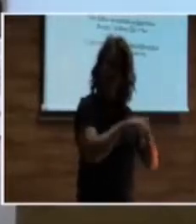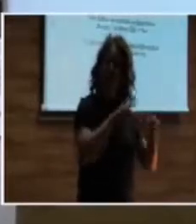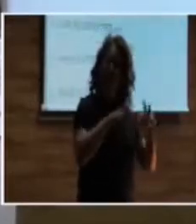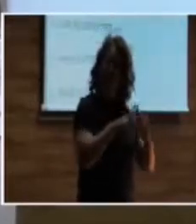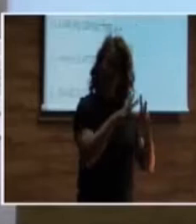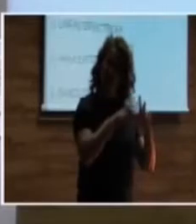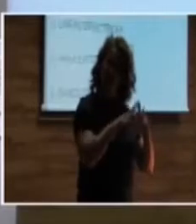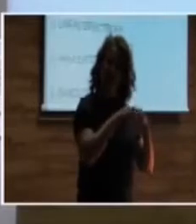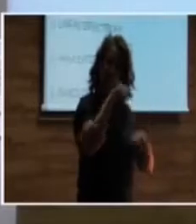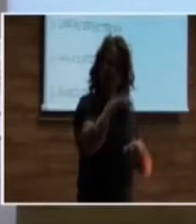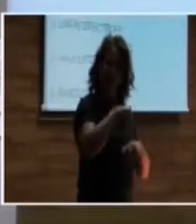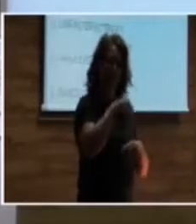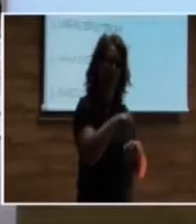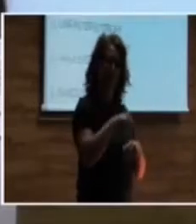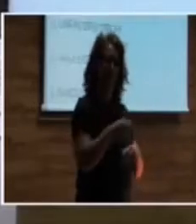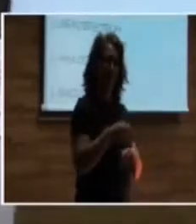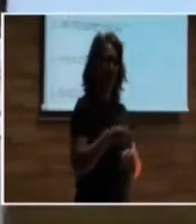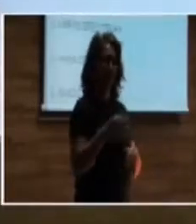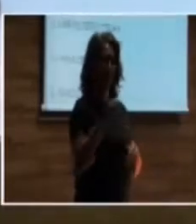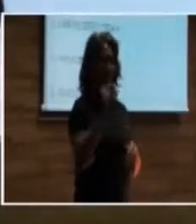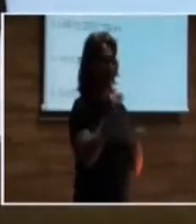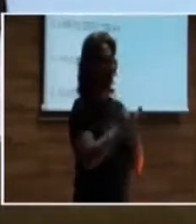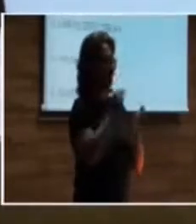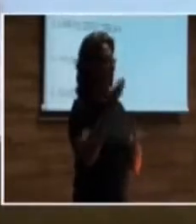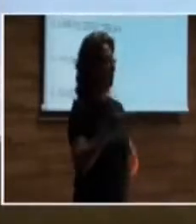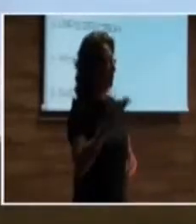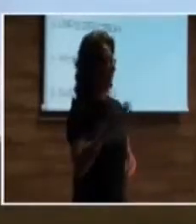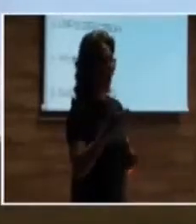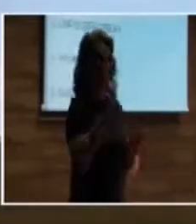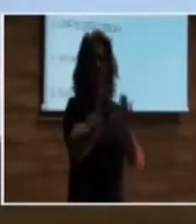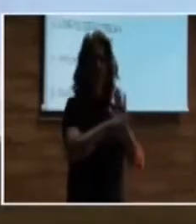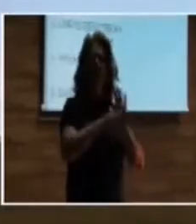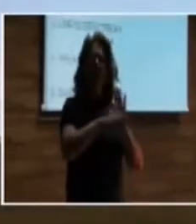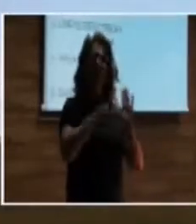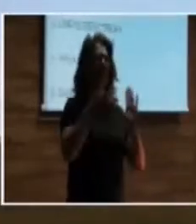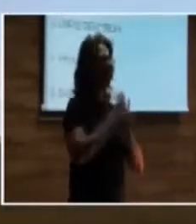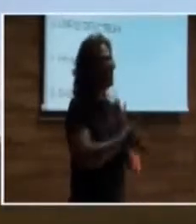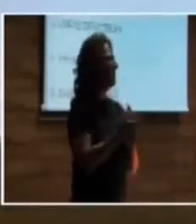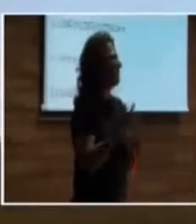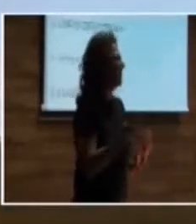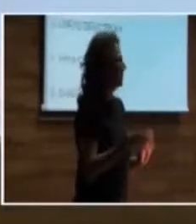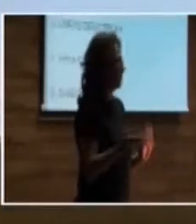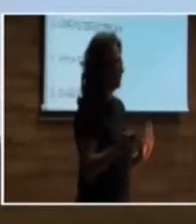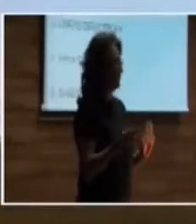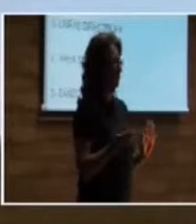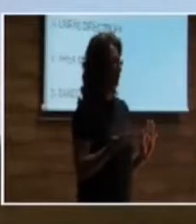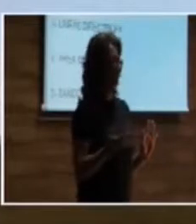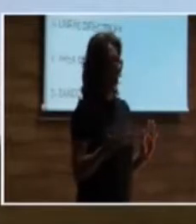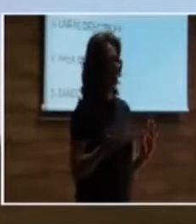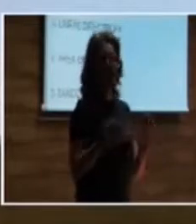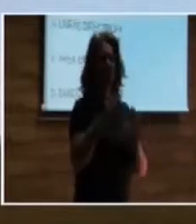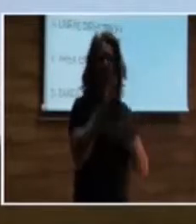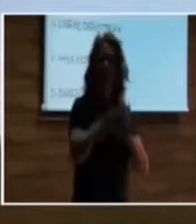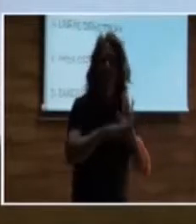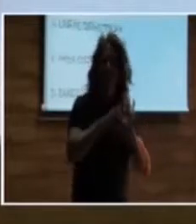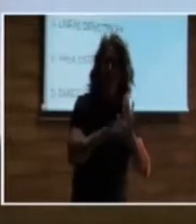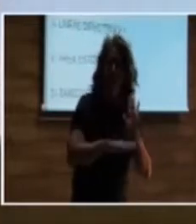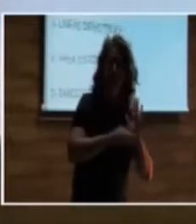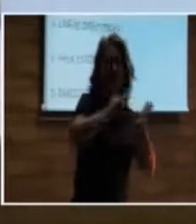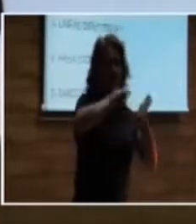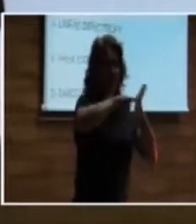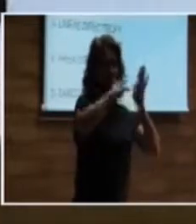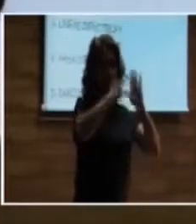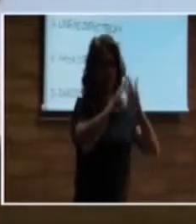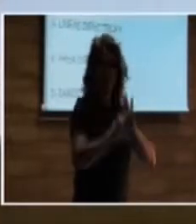un punto central. ¿De qué se ocupa el programa? El programa fundamentalmente tiene que ver con un banco de datos y de epidemiología. El